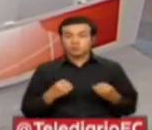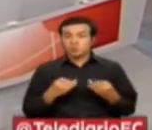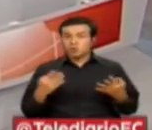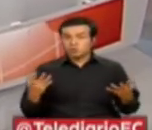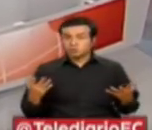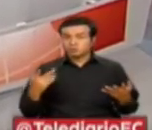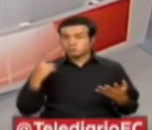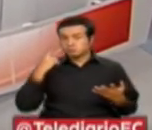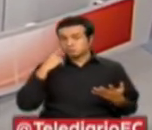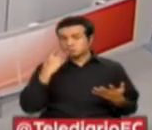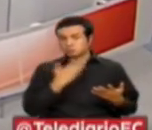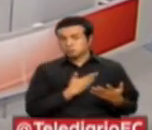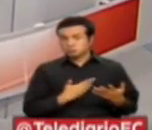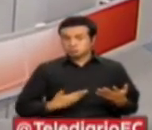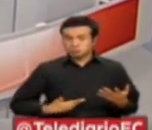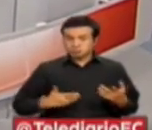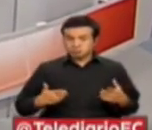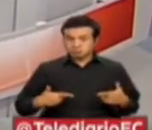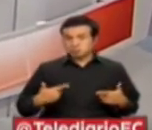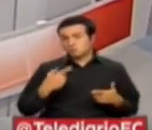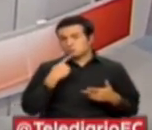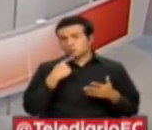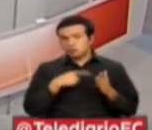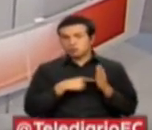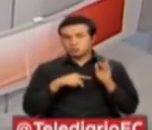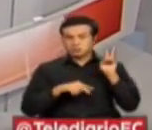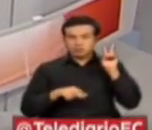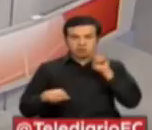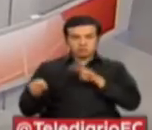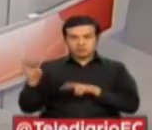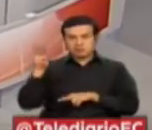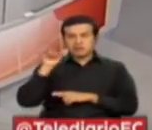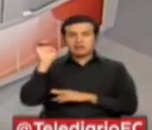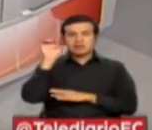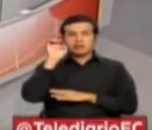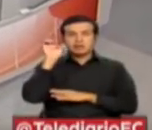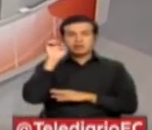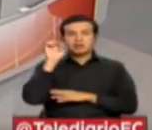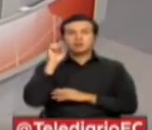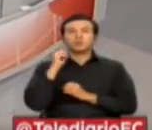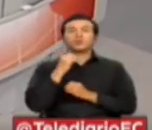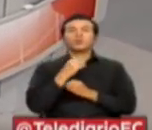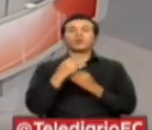positiva del presidente Moreno? Si es que nosotros evaluamos en enero, era el